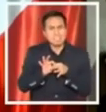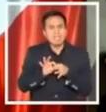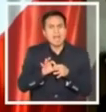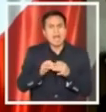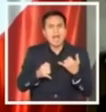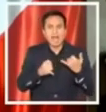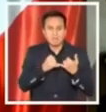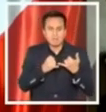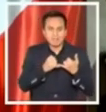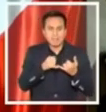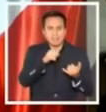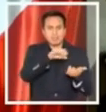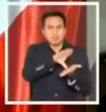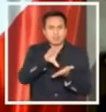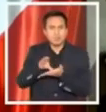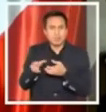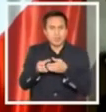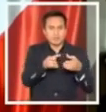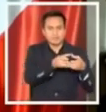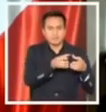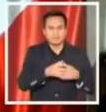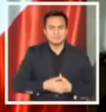de amistad entre nuestros pueblos.